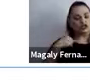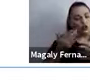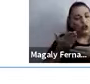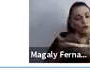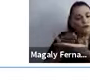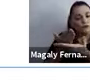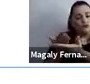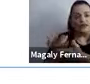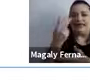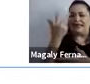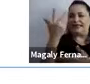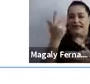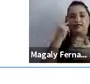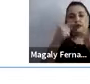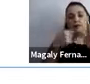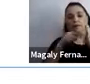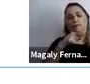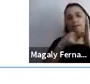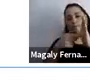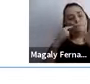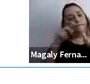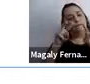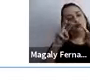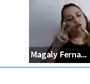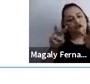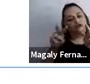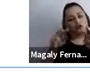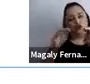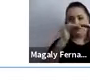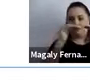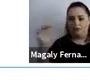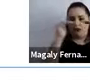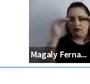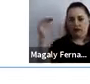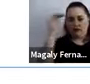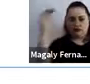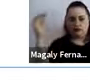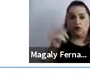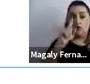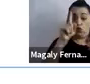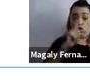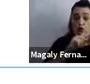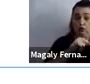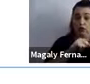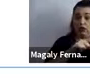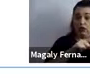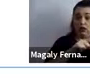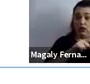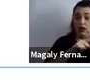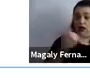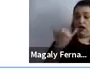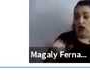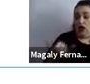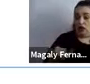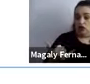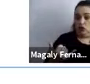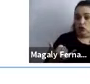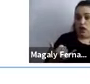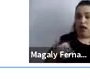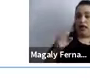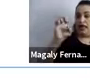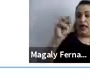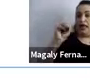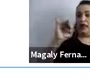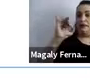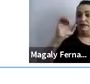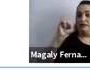diferentes proyecciones de estas barras de emisiones acumuladas. Una que es en el ritmo actual de emisiones, siguiendo una línea temporal